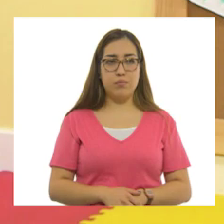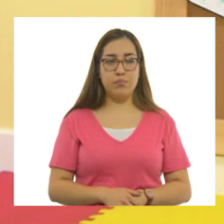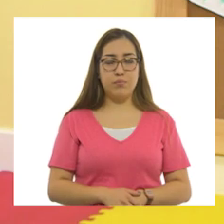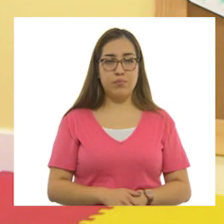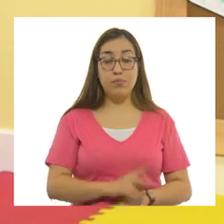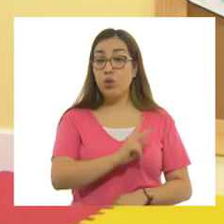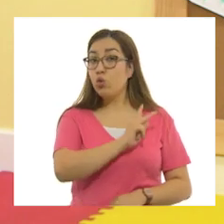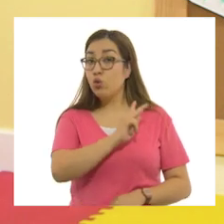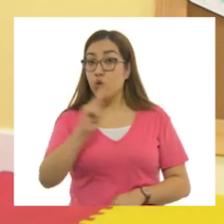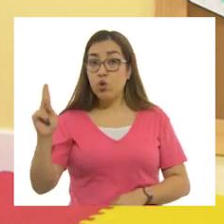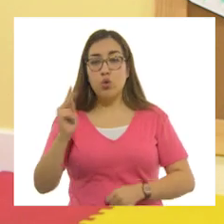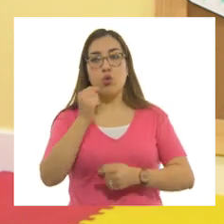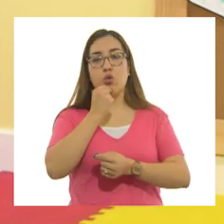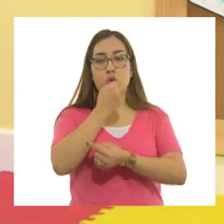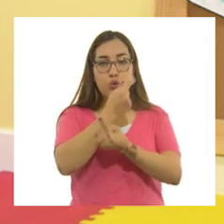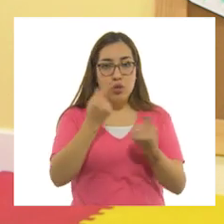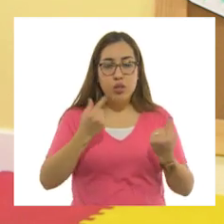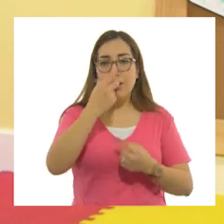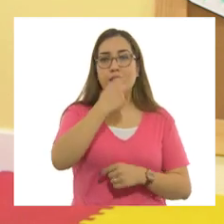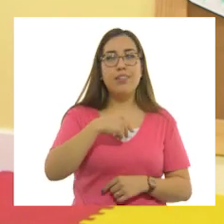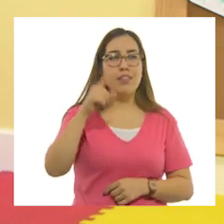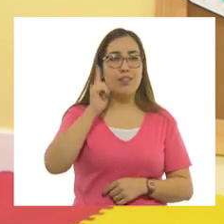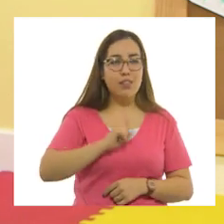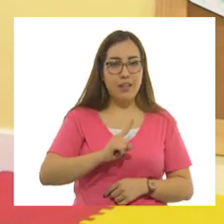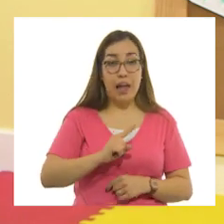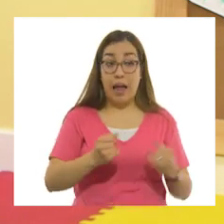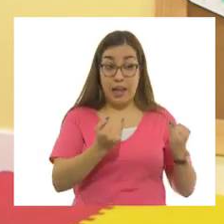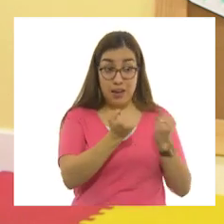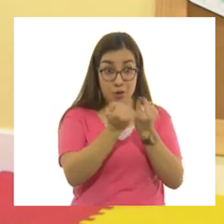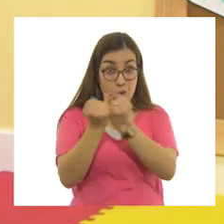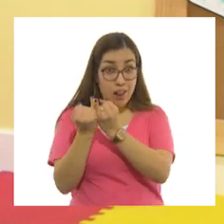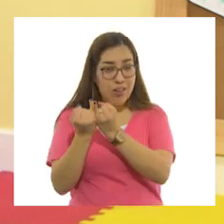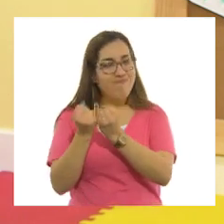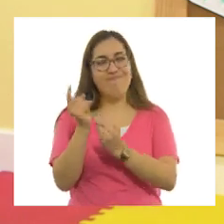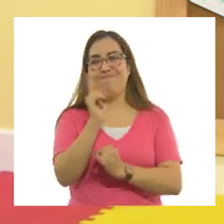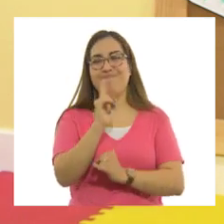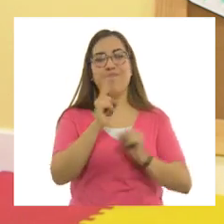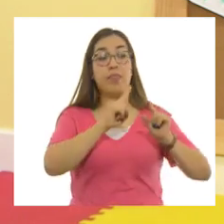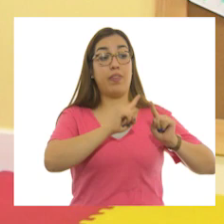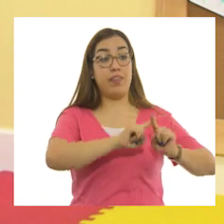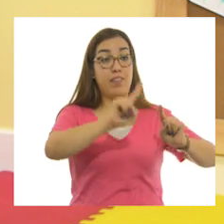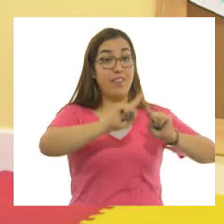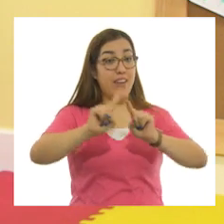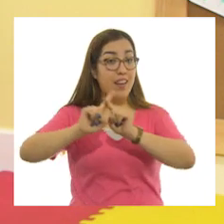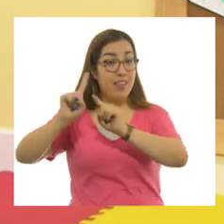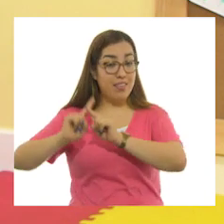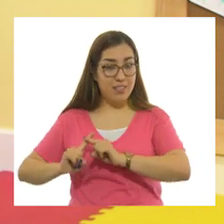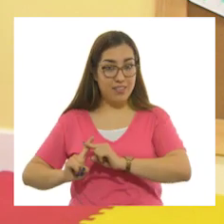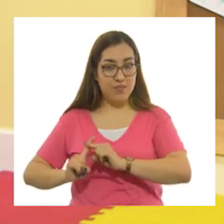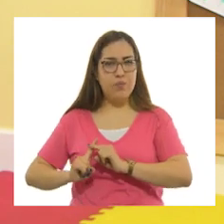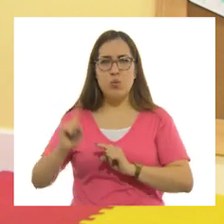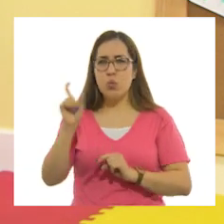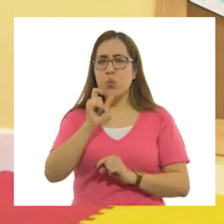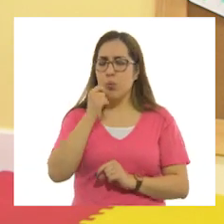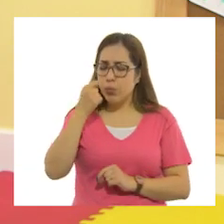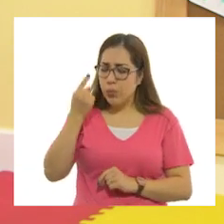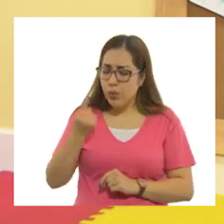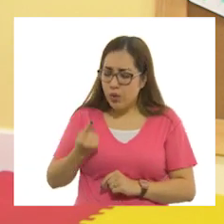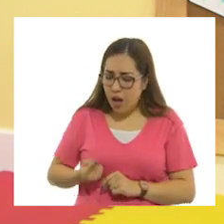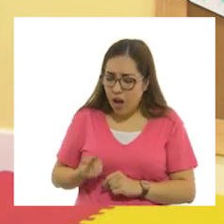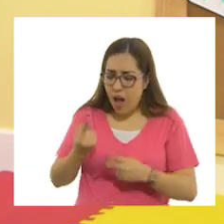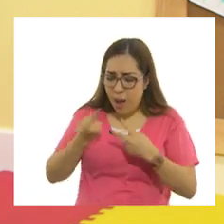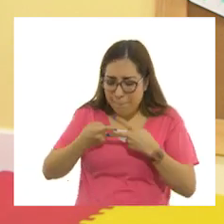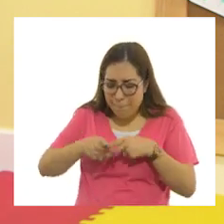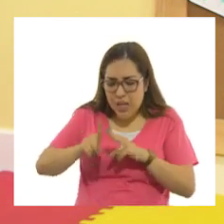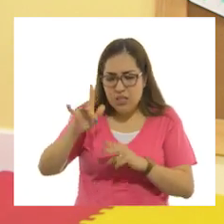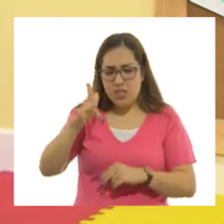todas las niñas y niños son muy diferentes y desde que son pequeños se experimentan situaciones que les hacen sentir asustados